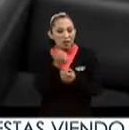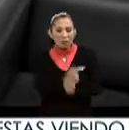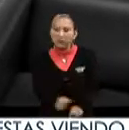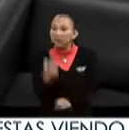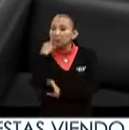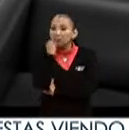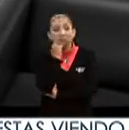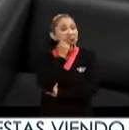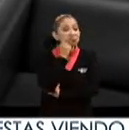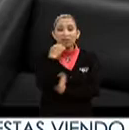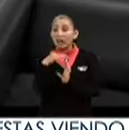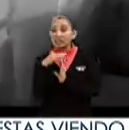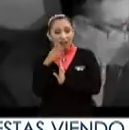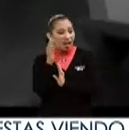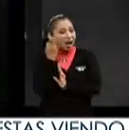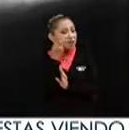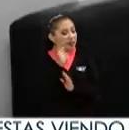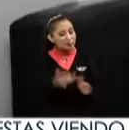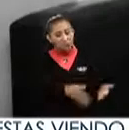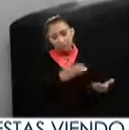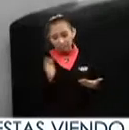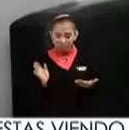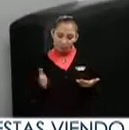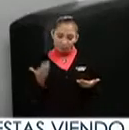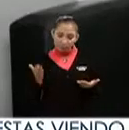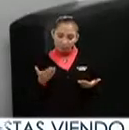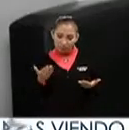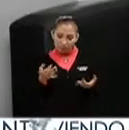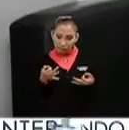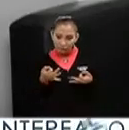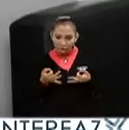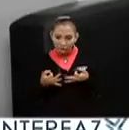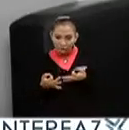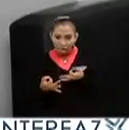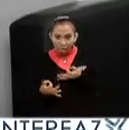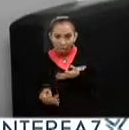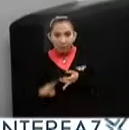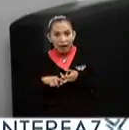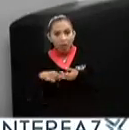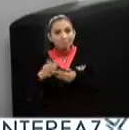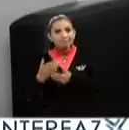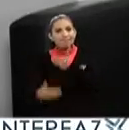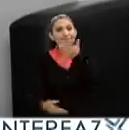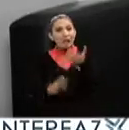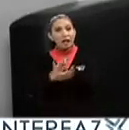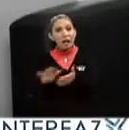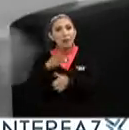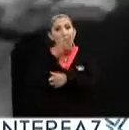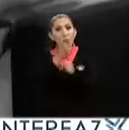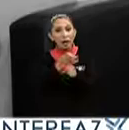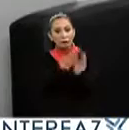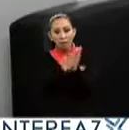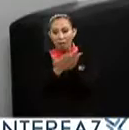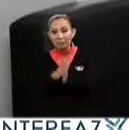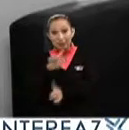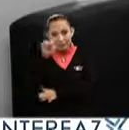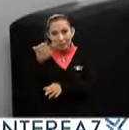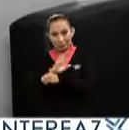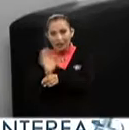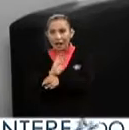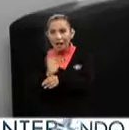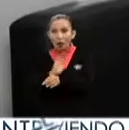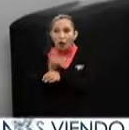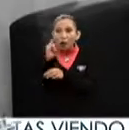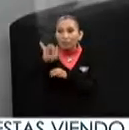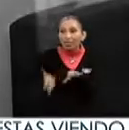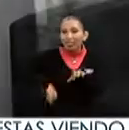aburrido en mi casa, lo empecé a hojear y pues no di marcha atrás, ¿no? Ya a partir de ahí leí hasta el libro 4, que después salieron las películas, me empezó